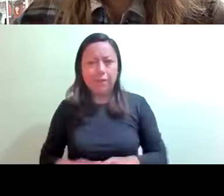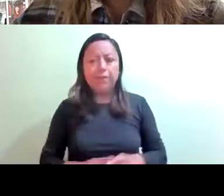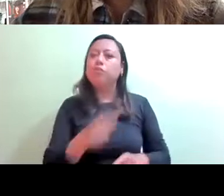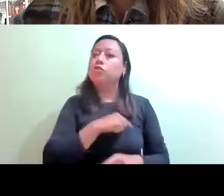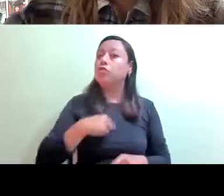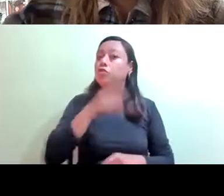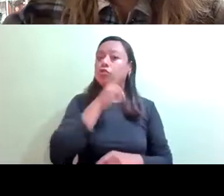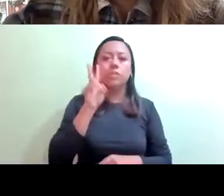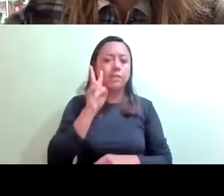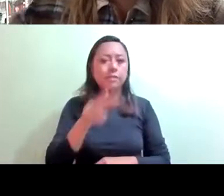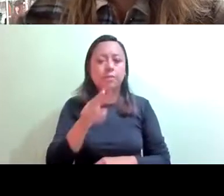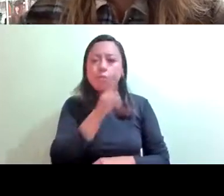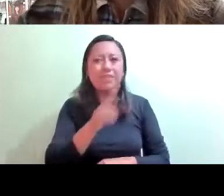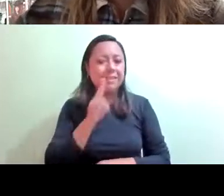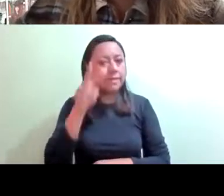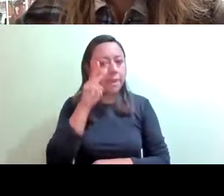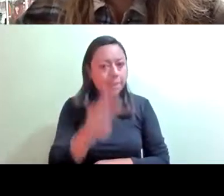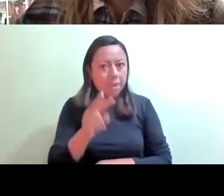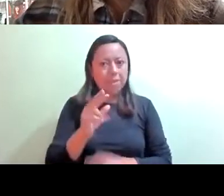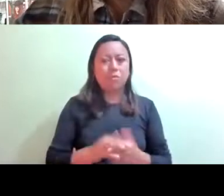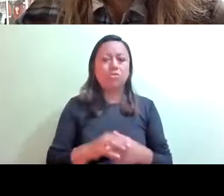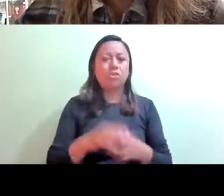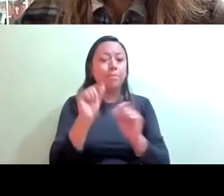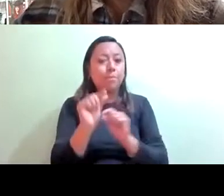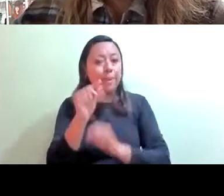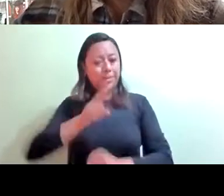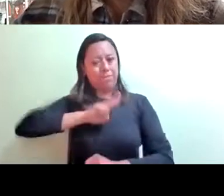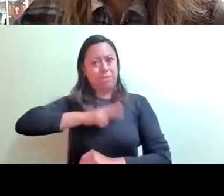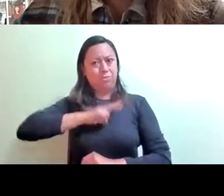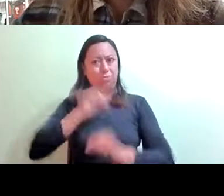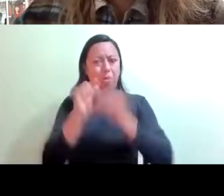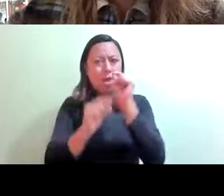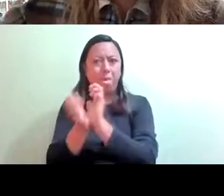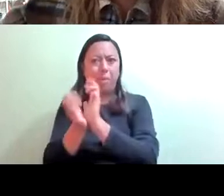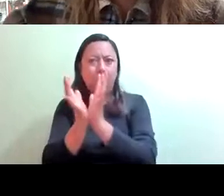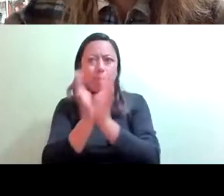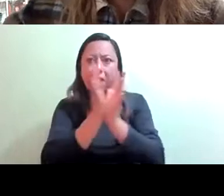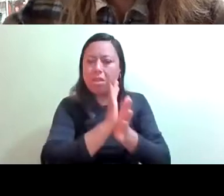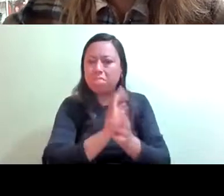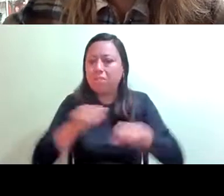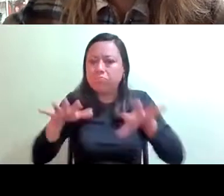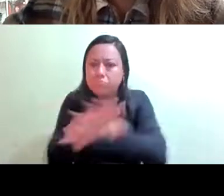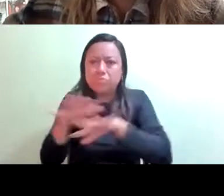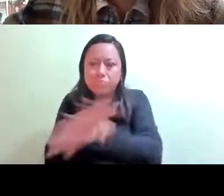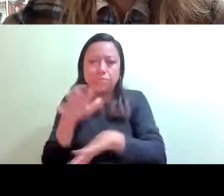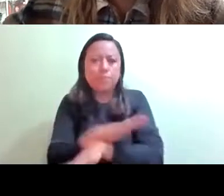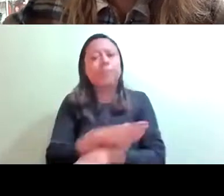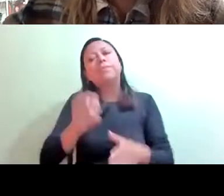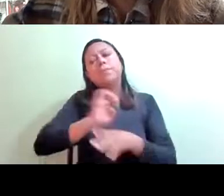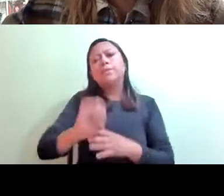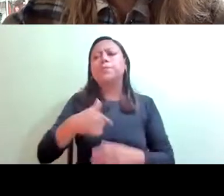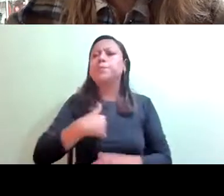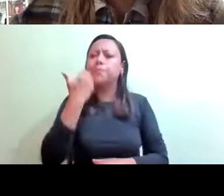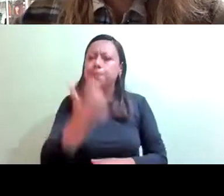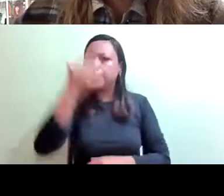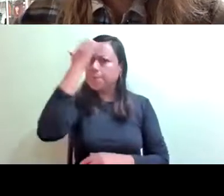revisando, en donde el famoso virus va mutando y va cambiando. Yo quisiera conocer su punto de vista